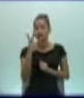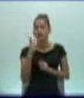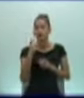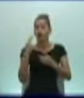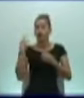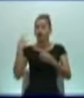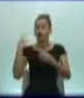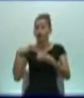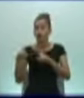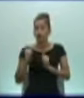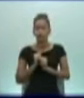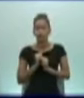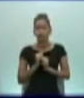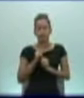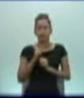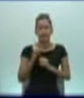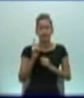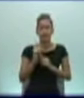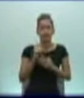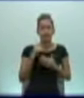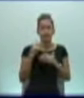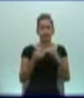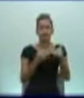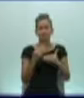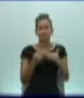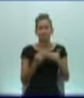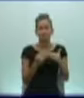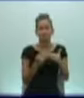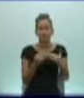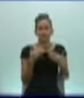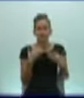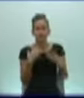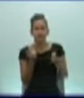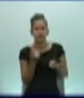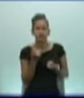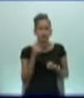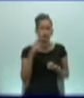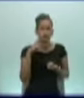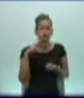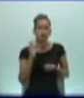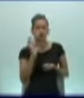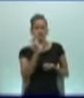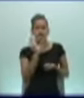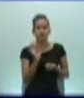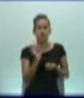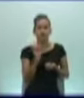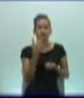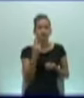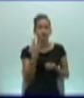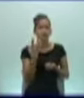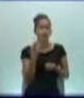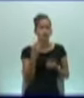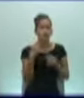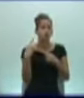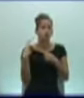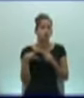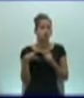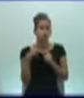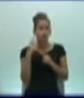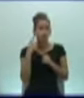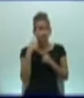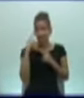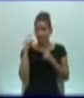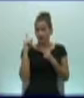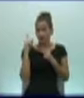Para este tipo de problemas, en el que hallamos qué tanto por ciento es un número de otro, como ven, nos dan como dato la